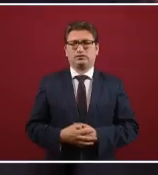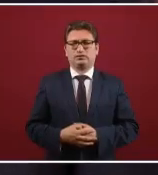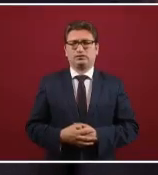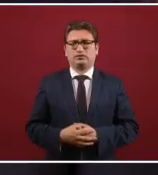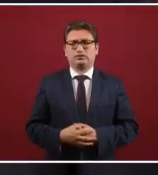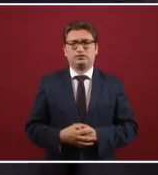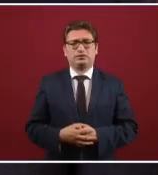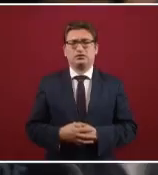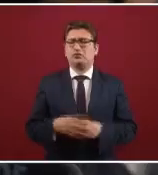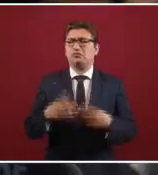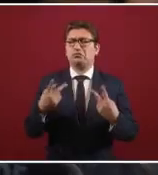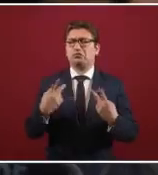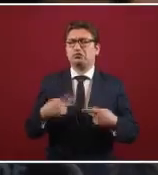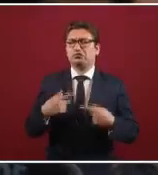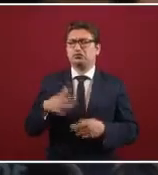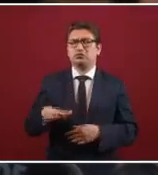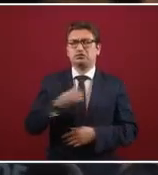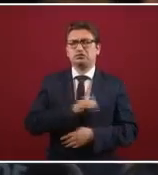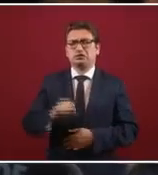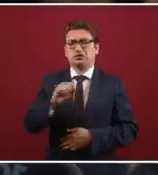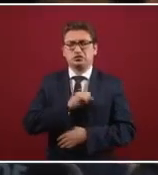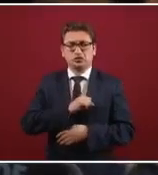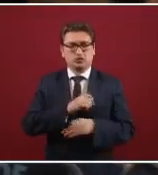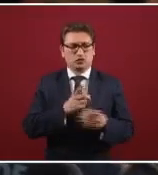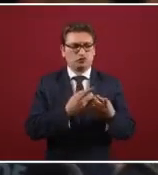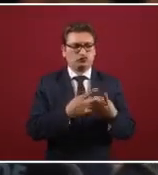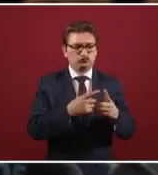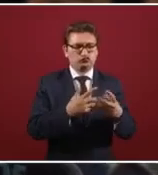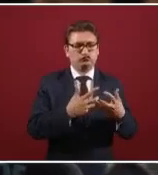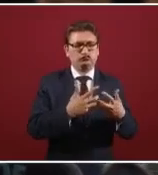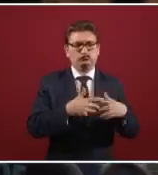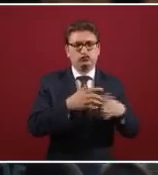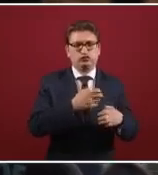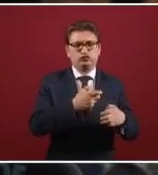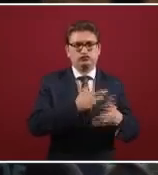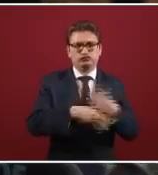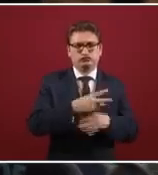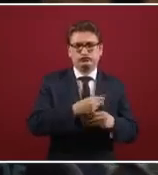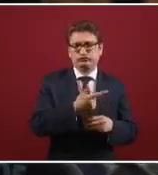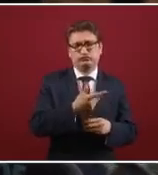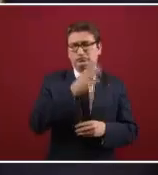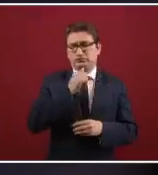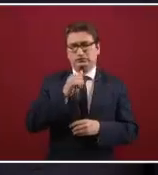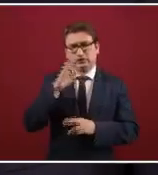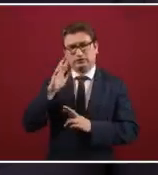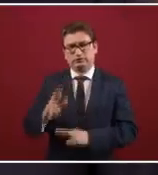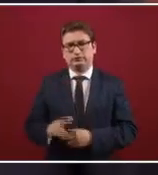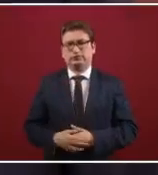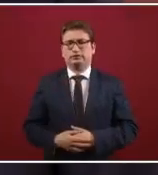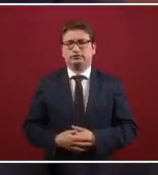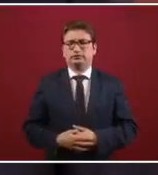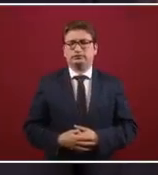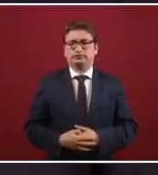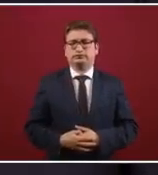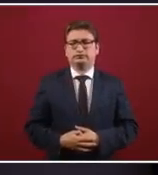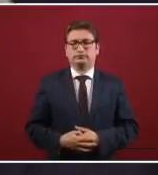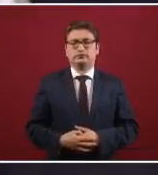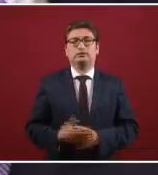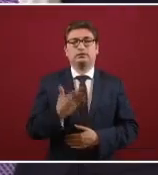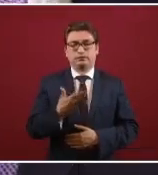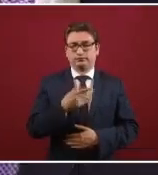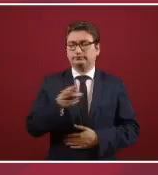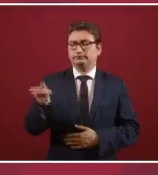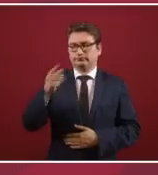la salud de la gente por el desarrollo de la economía gracias señor si mira para los